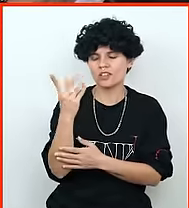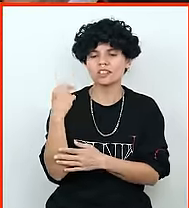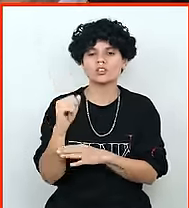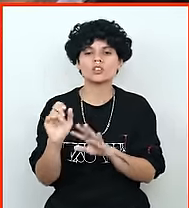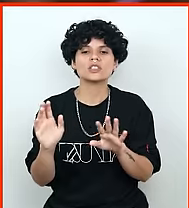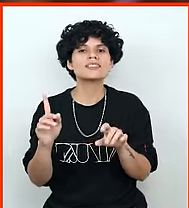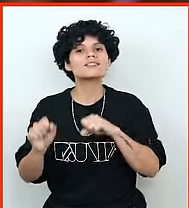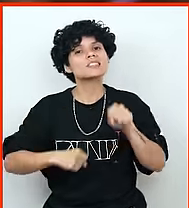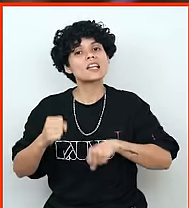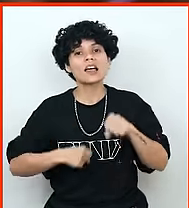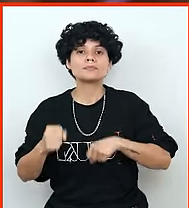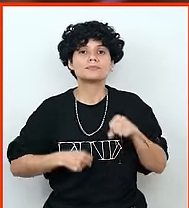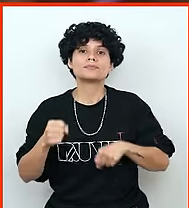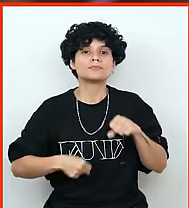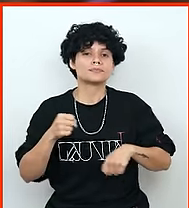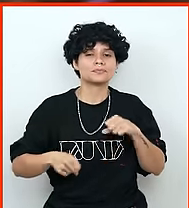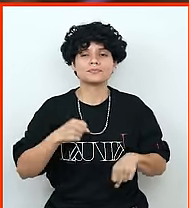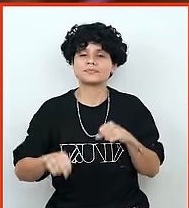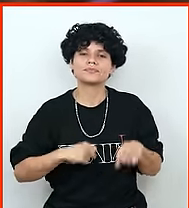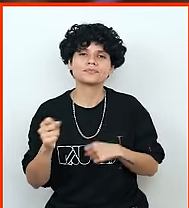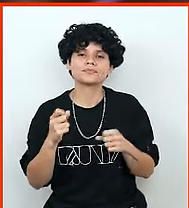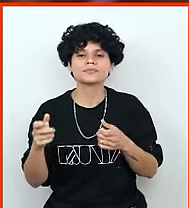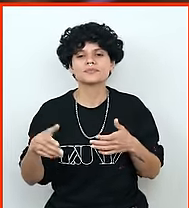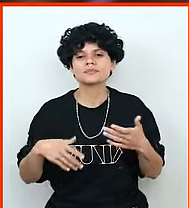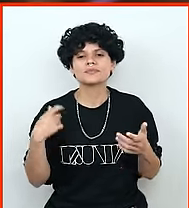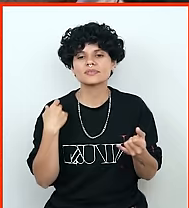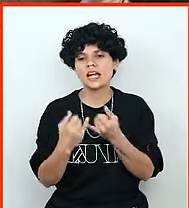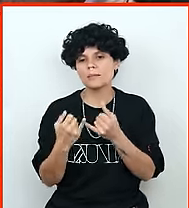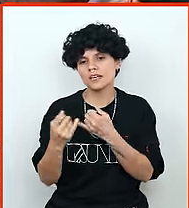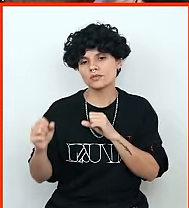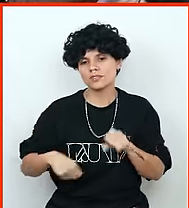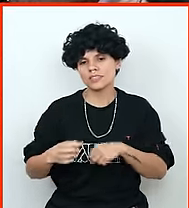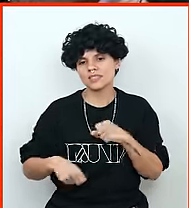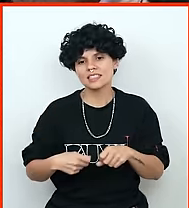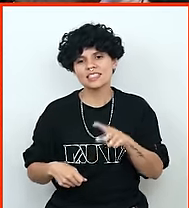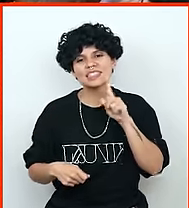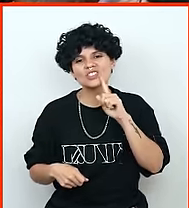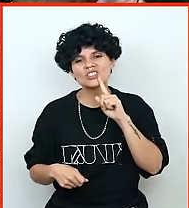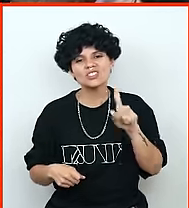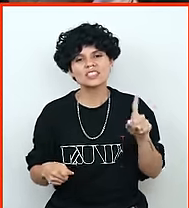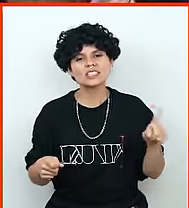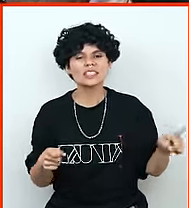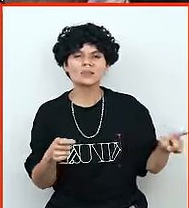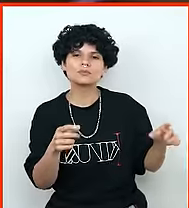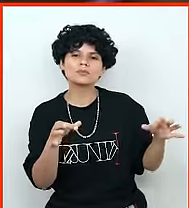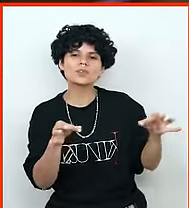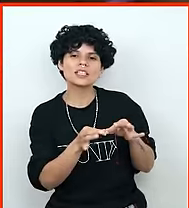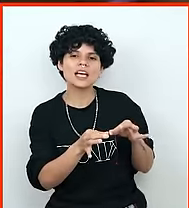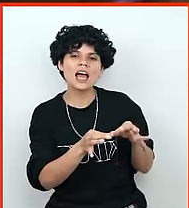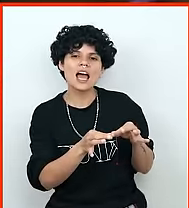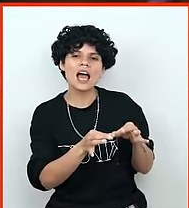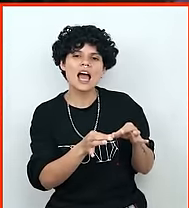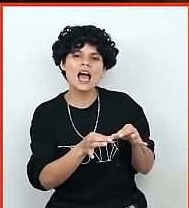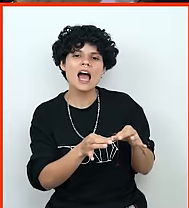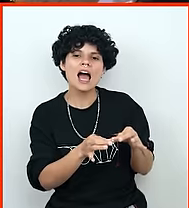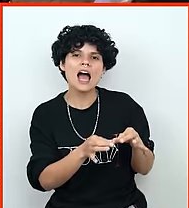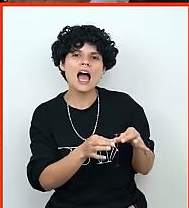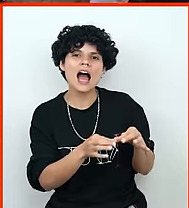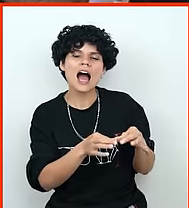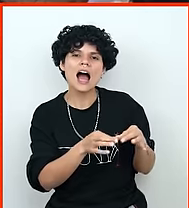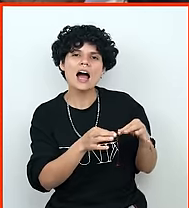Y salí como a andar en bici con un vecino, me acuerdo, del pasaje. Y esa era la época en que le ponía como las tapitas de los helados crazy a la bici para que